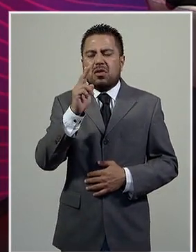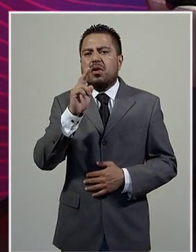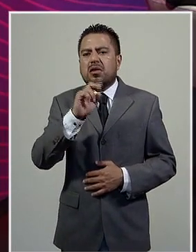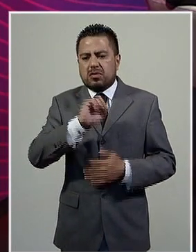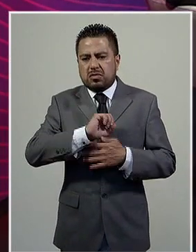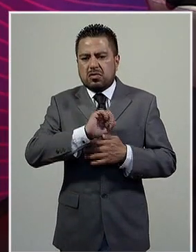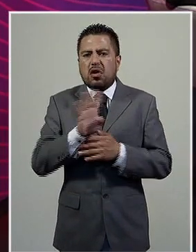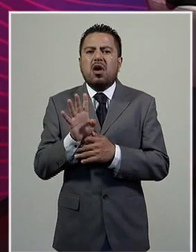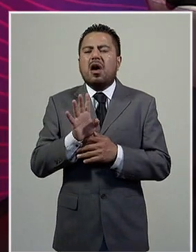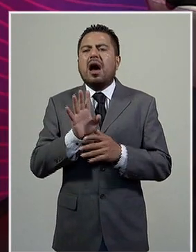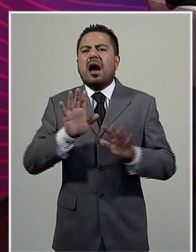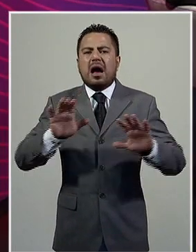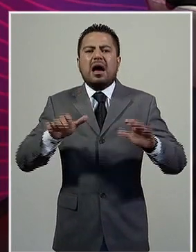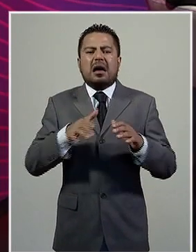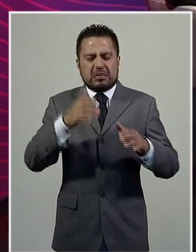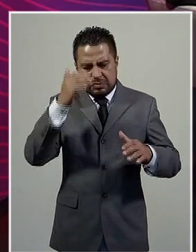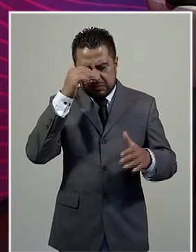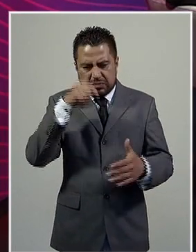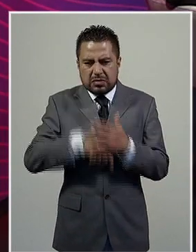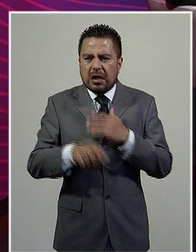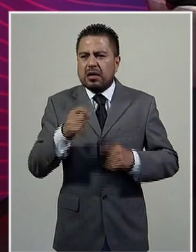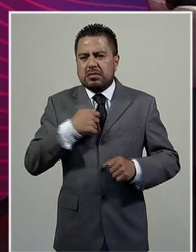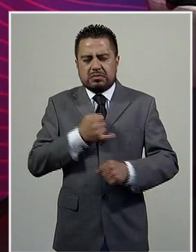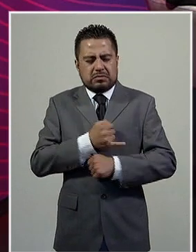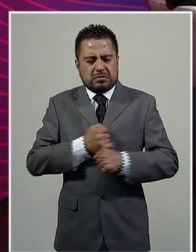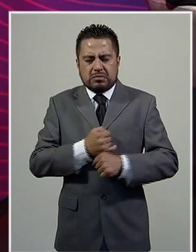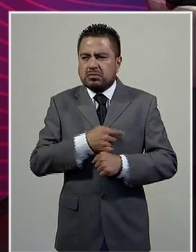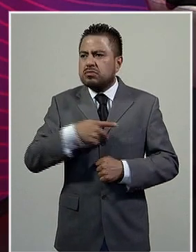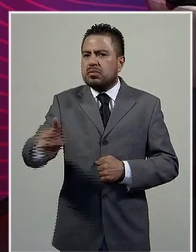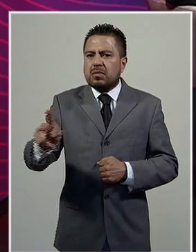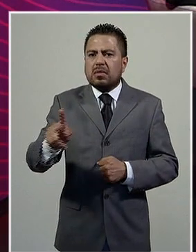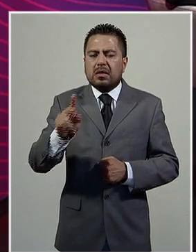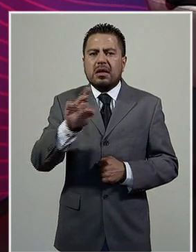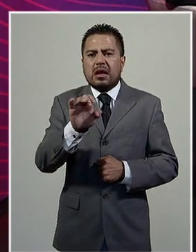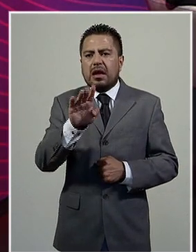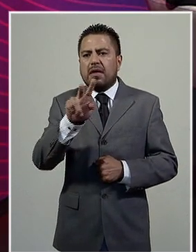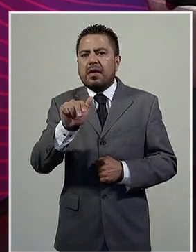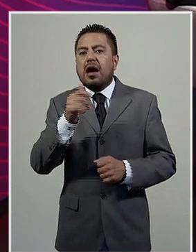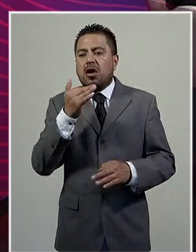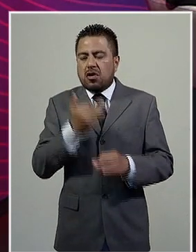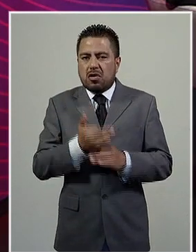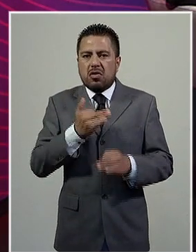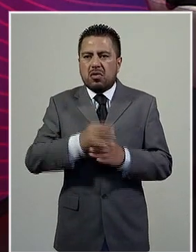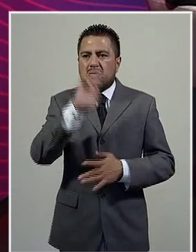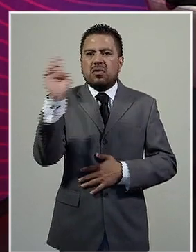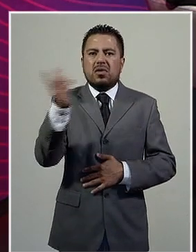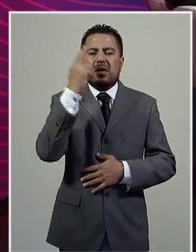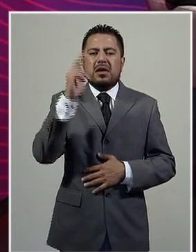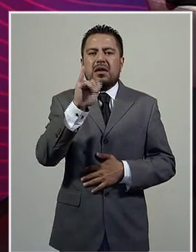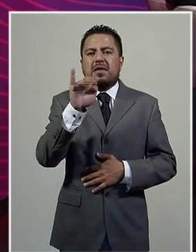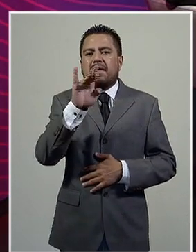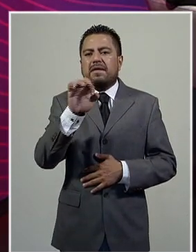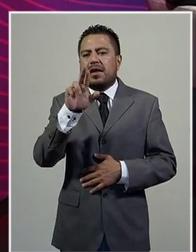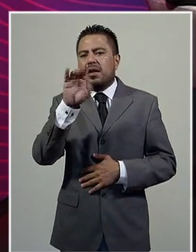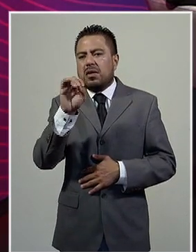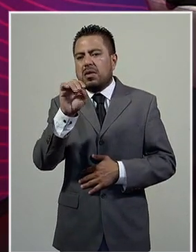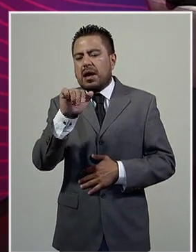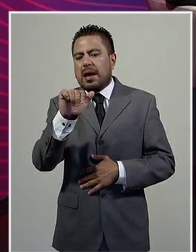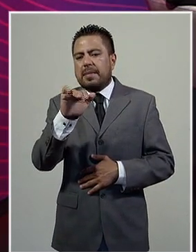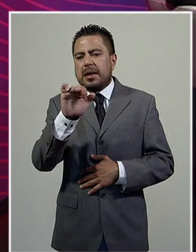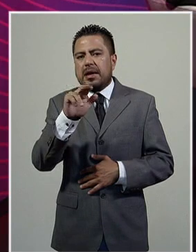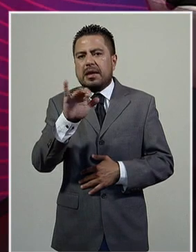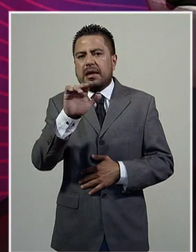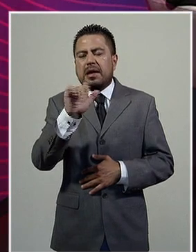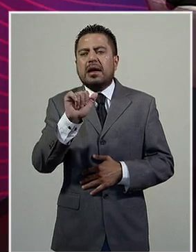respetamos mucho, hemos leído ampliamente tus investigaciones. Eva, estás ahora en la Universidad Iberoamericana. Así es. Y